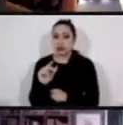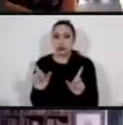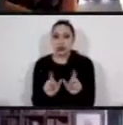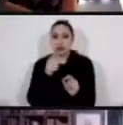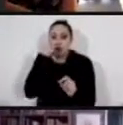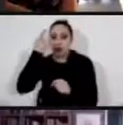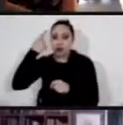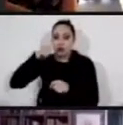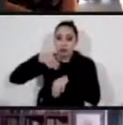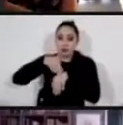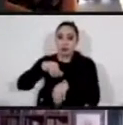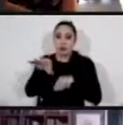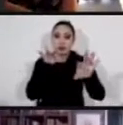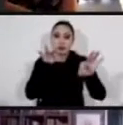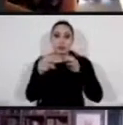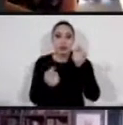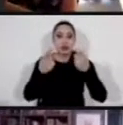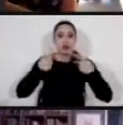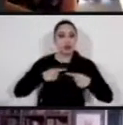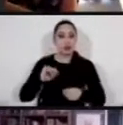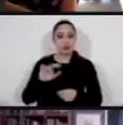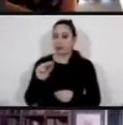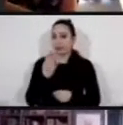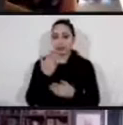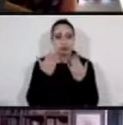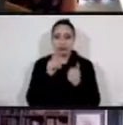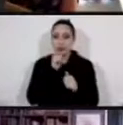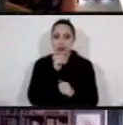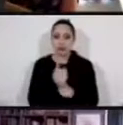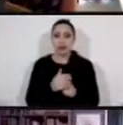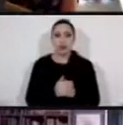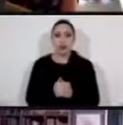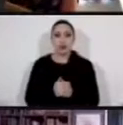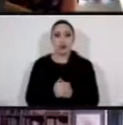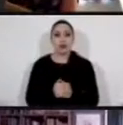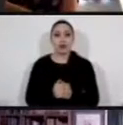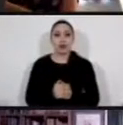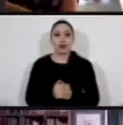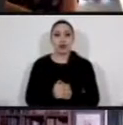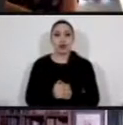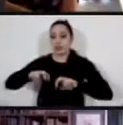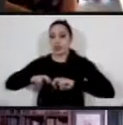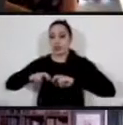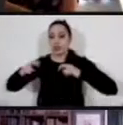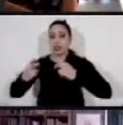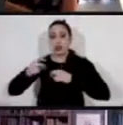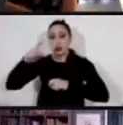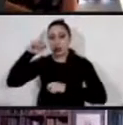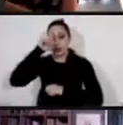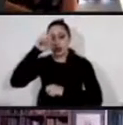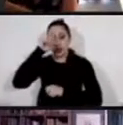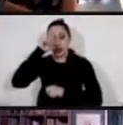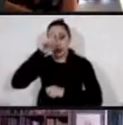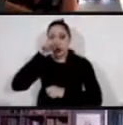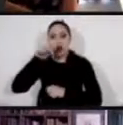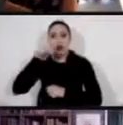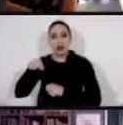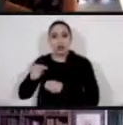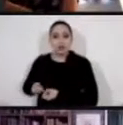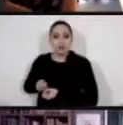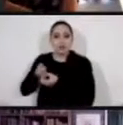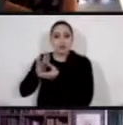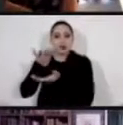político. De manera totalmente independiente y colegiada, el Consejo evaluó las candidaturas para entregar como